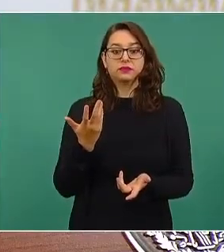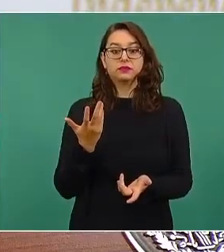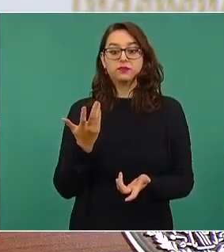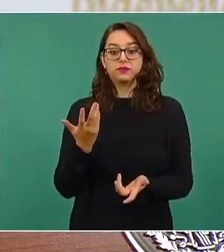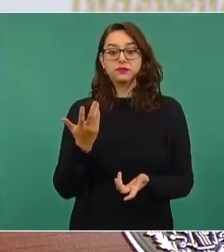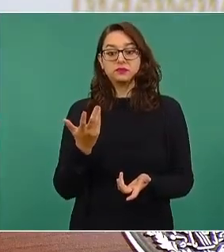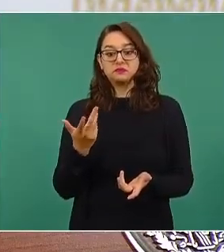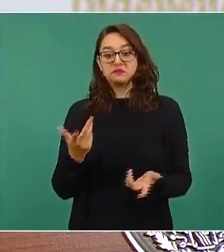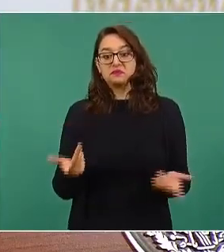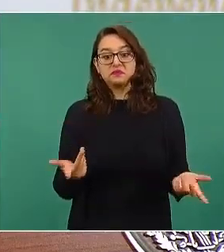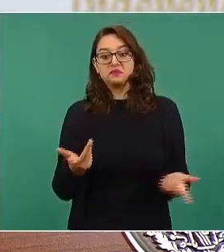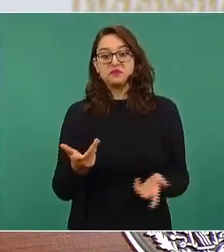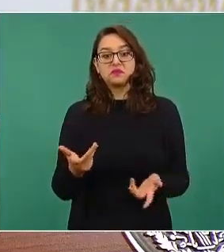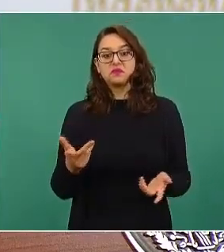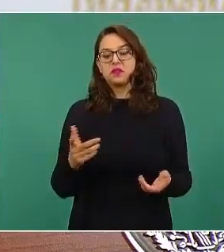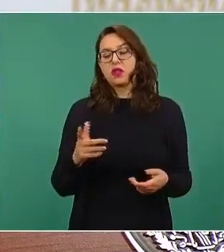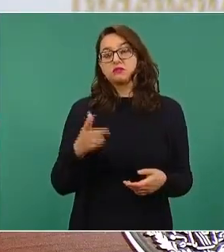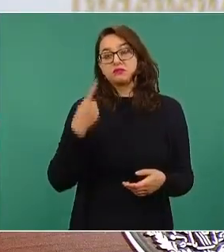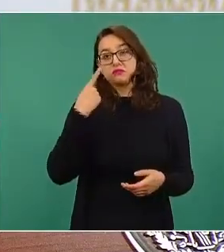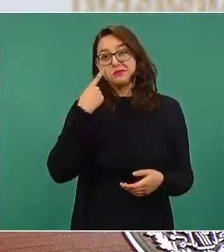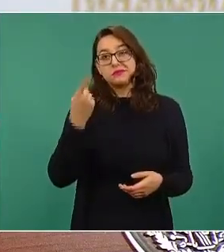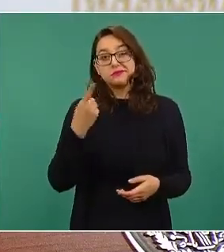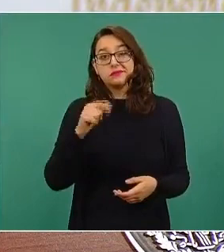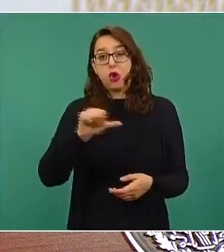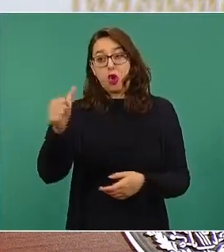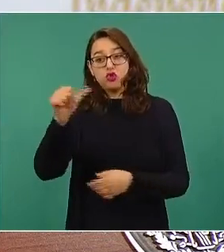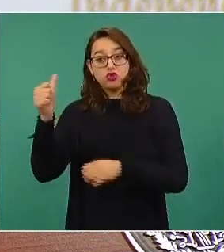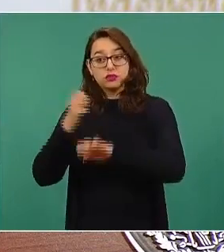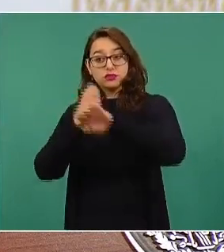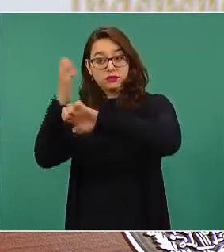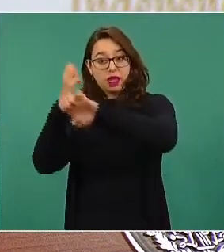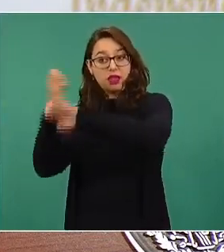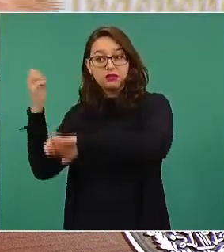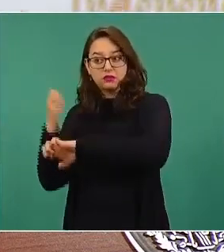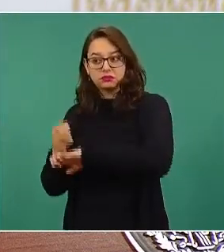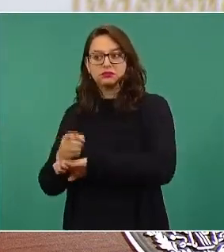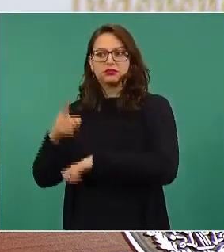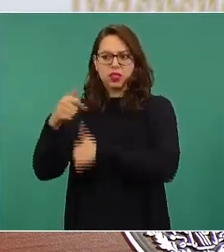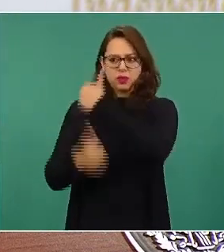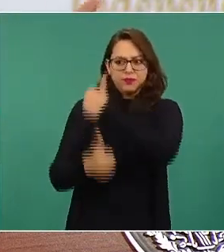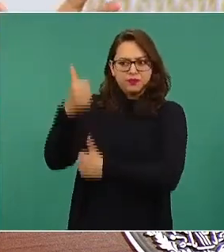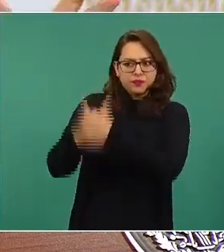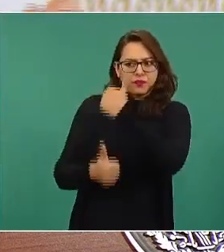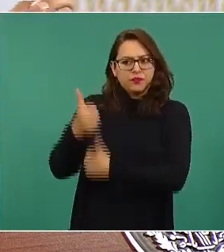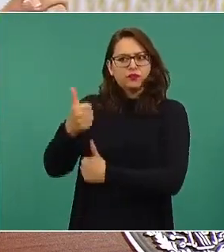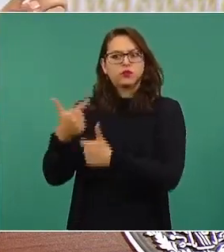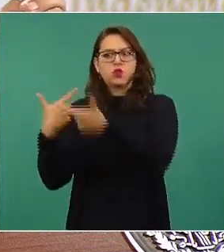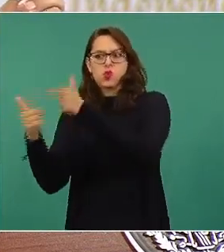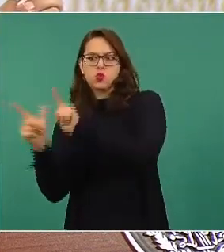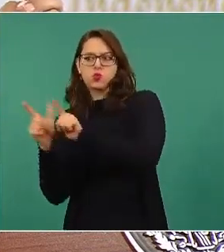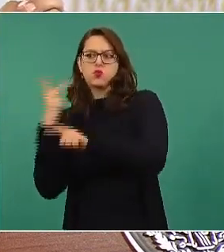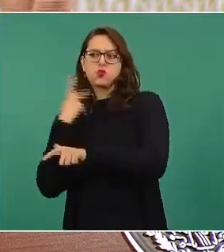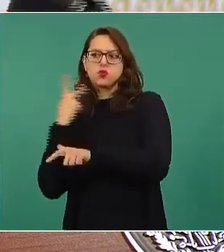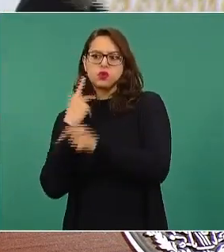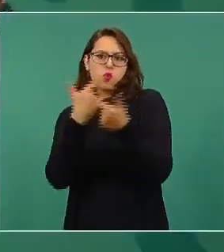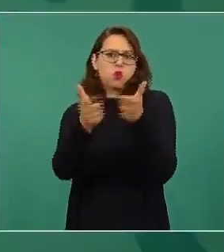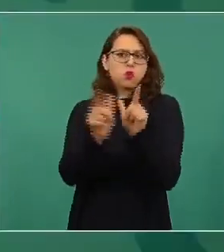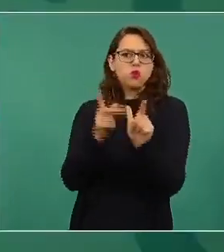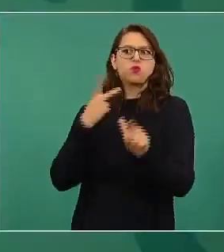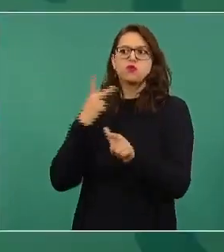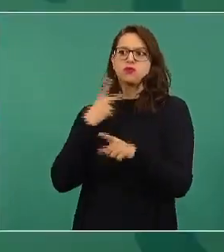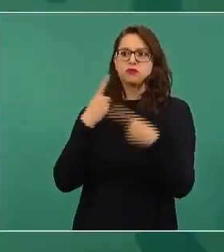candidatos de oposición, incluso habían ganado aquí en la Ciudad de México, en